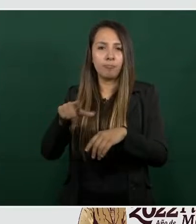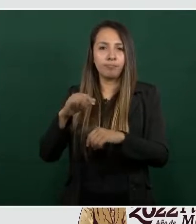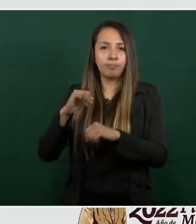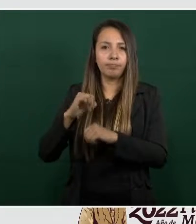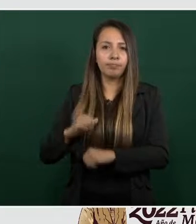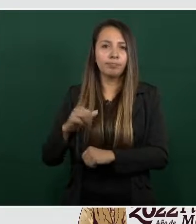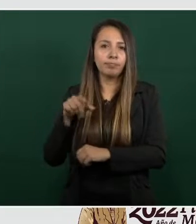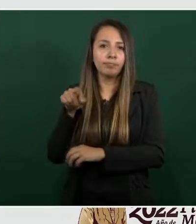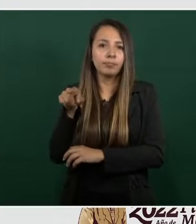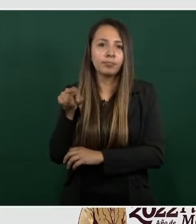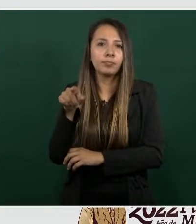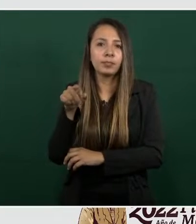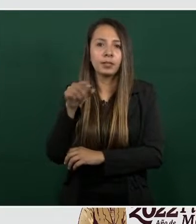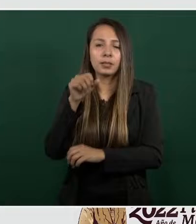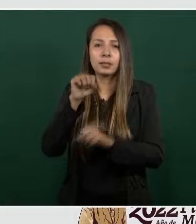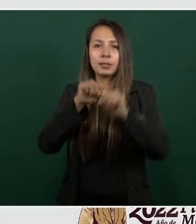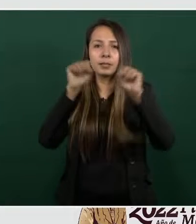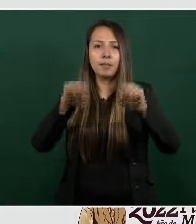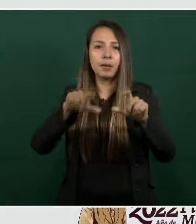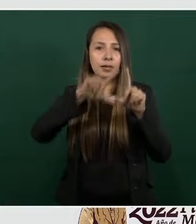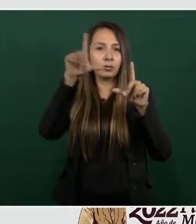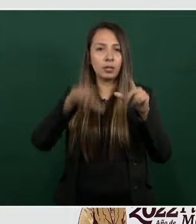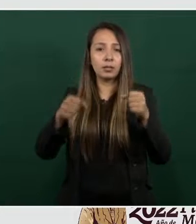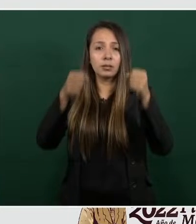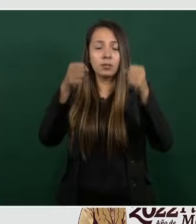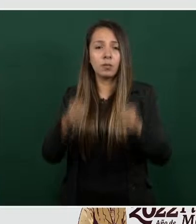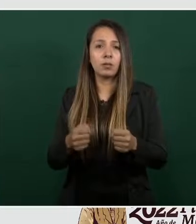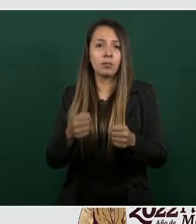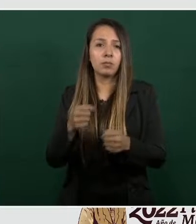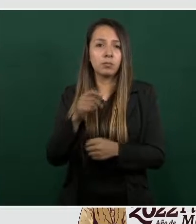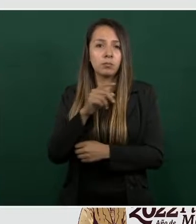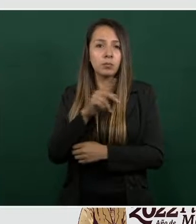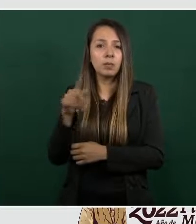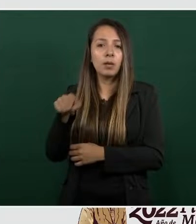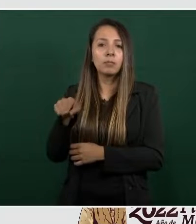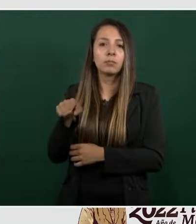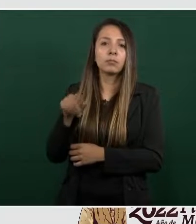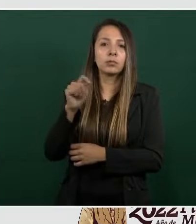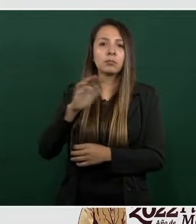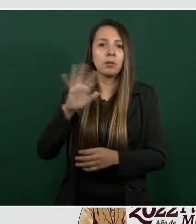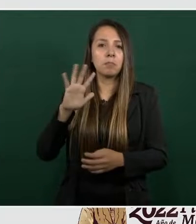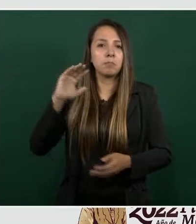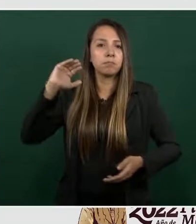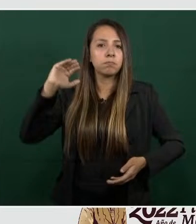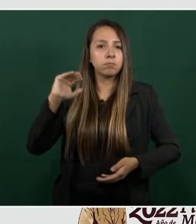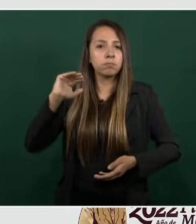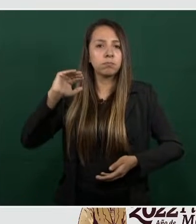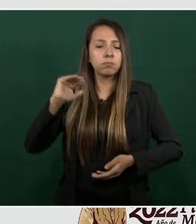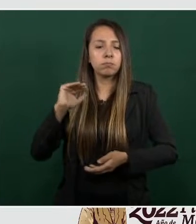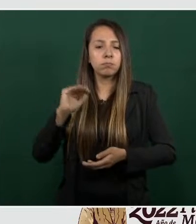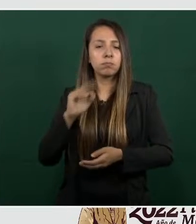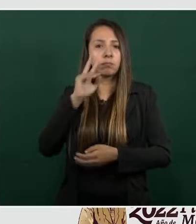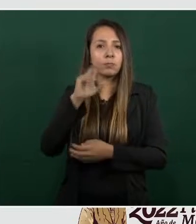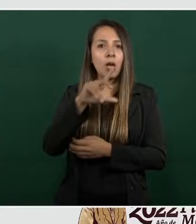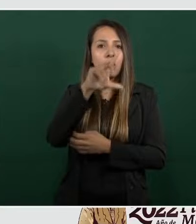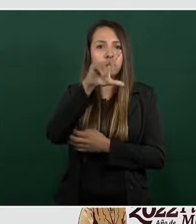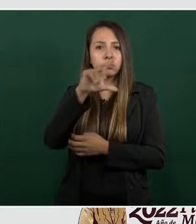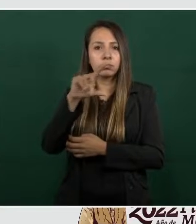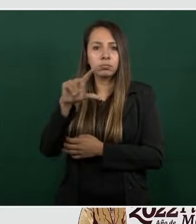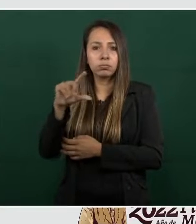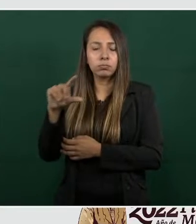Sistema Nacional de Seguridad Pública. Entonces, la tendencia es hacia la baja, tiene sí el primer lugar con